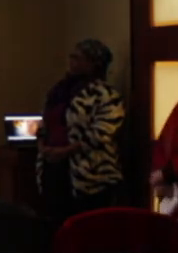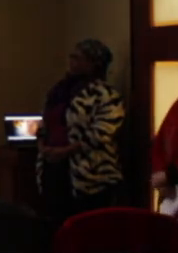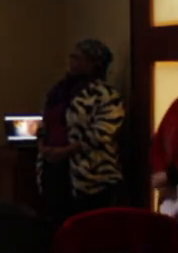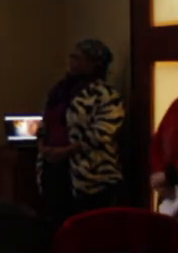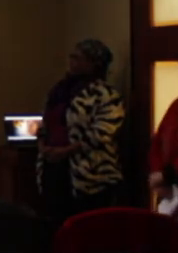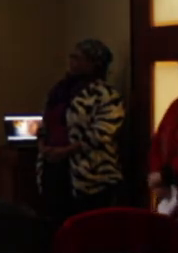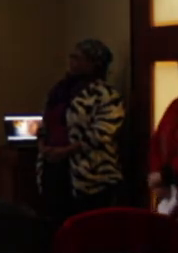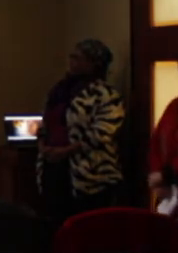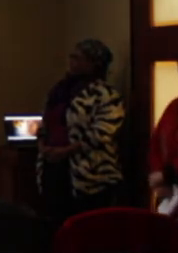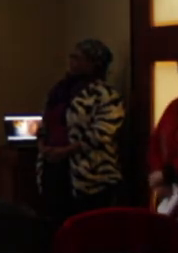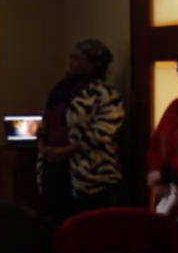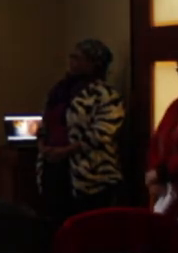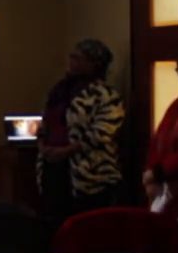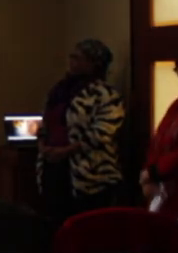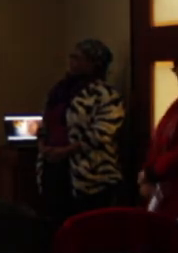Mujer negra,